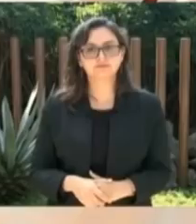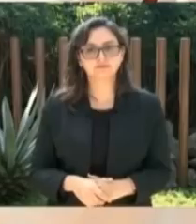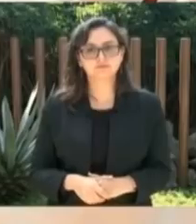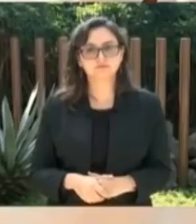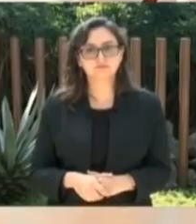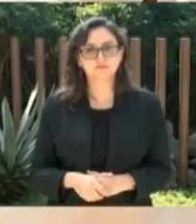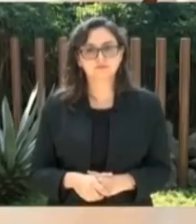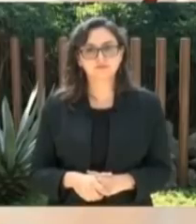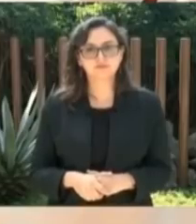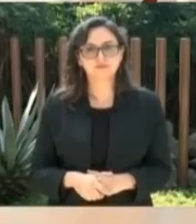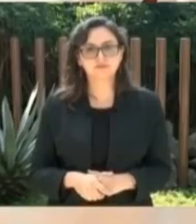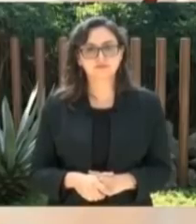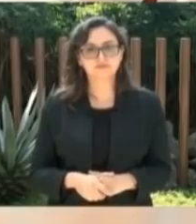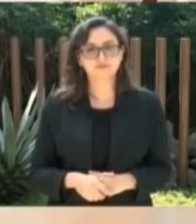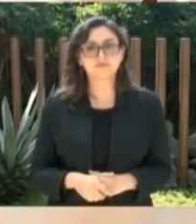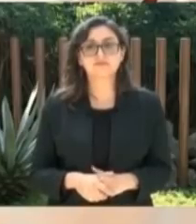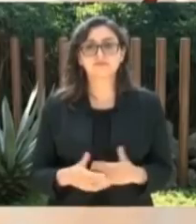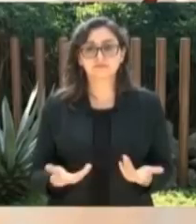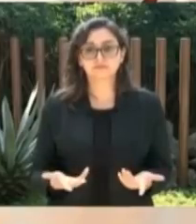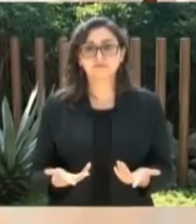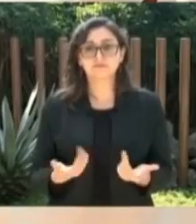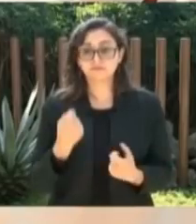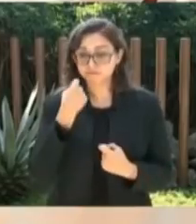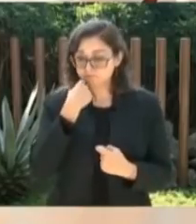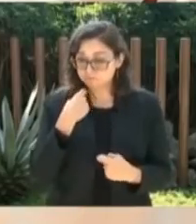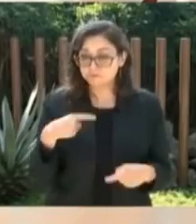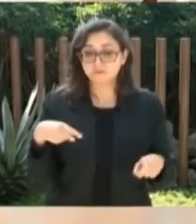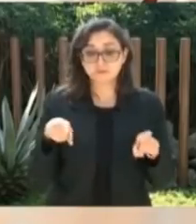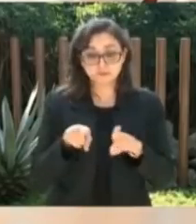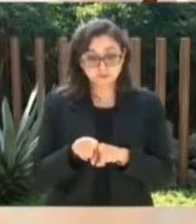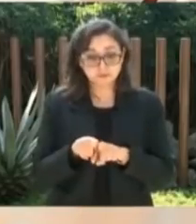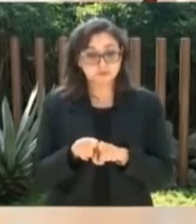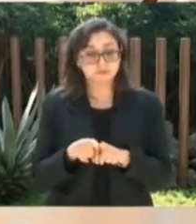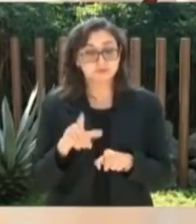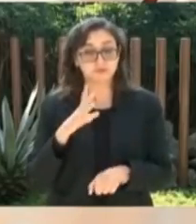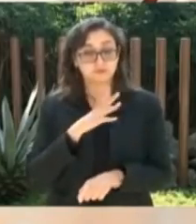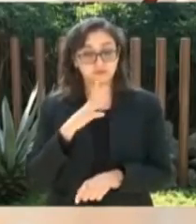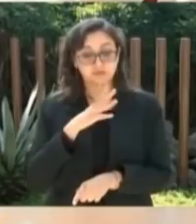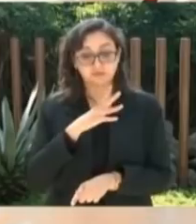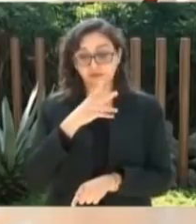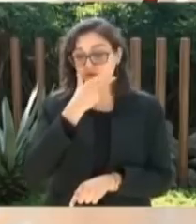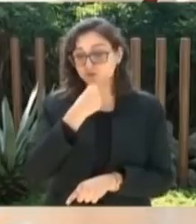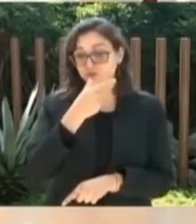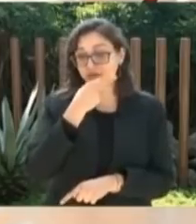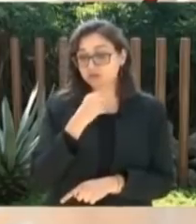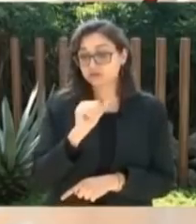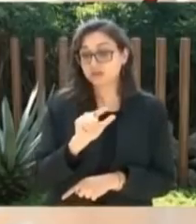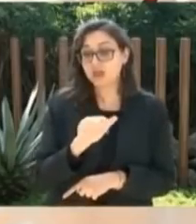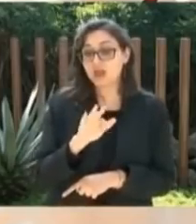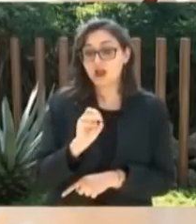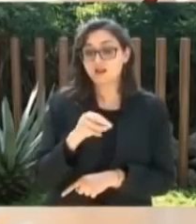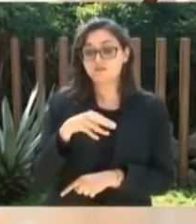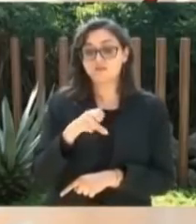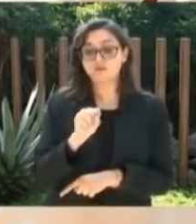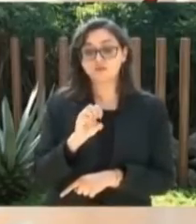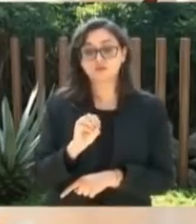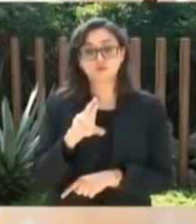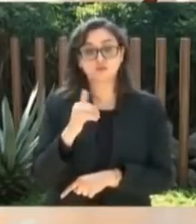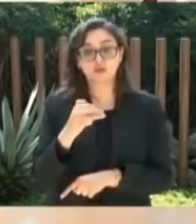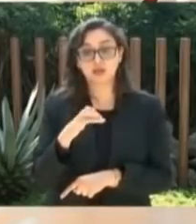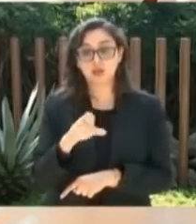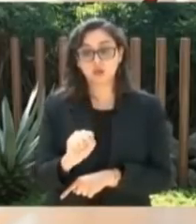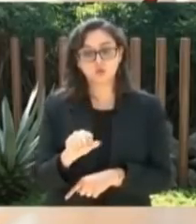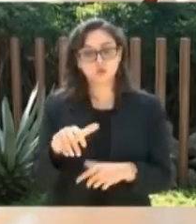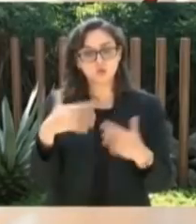Lo mismo se puede decir de Alfonso Reyes, un intelectual destacadísimo